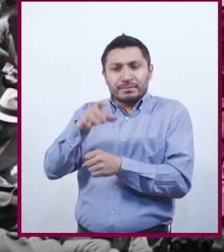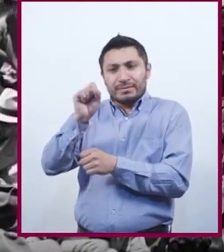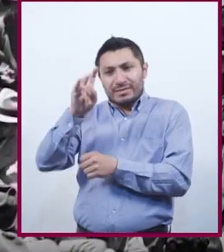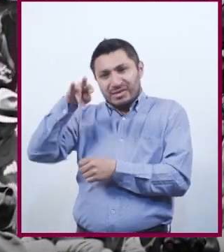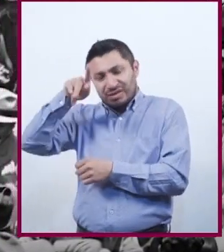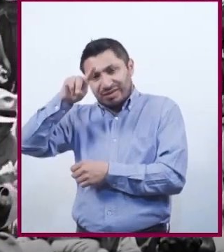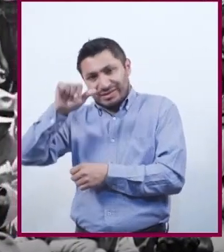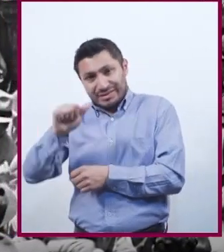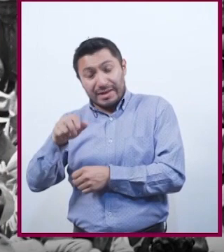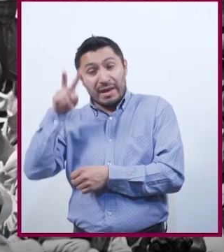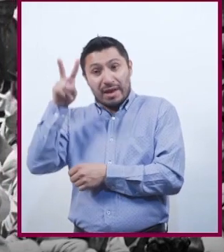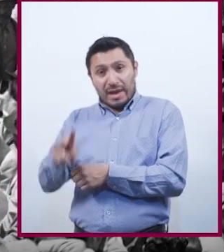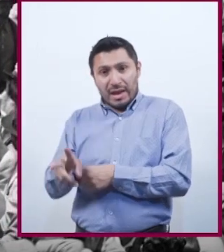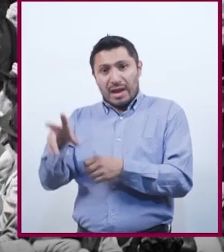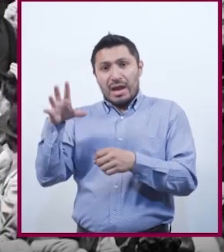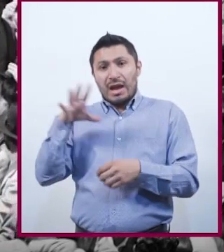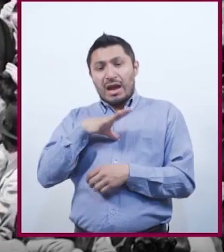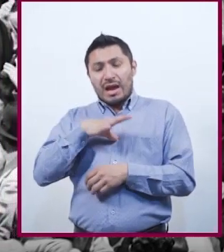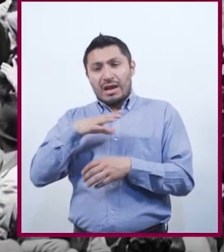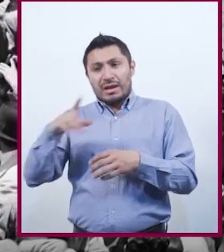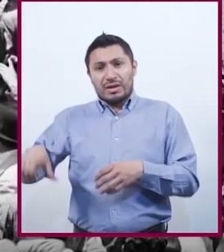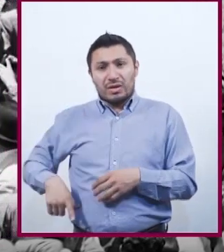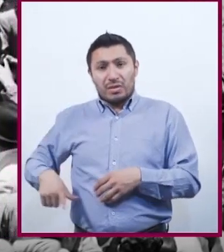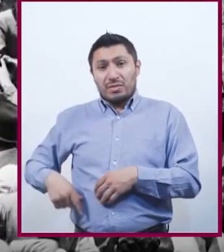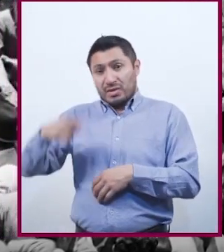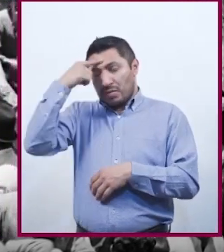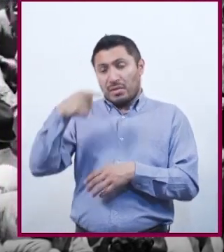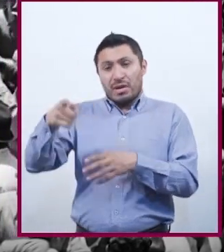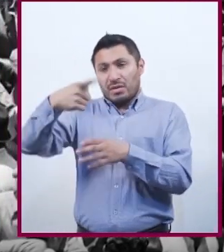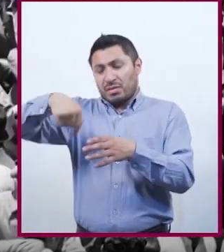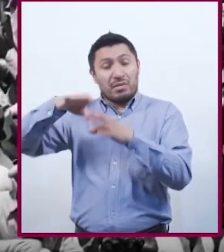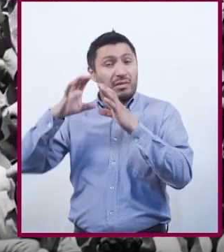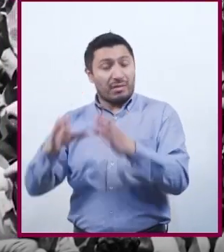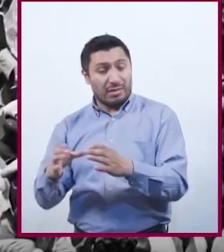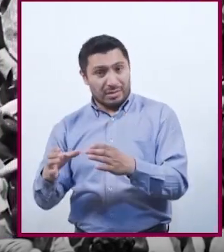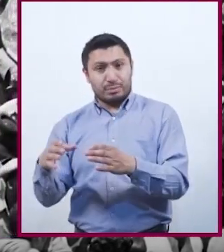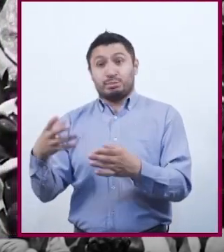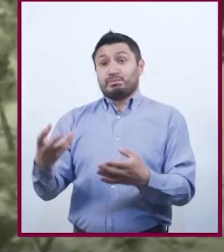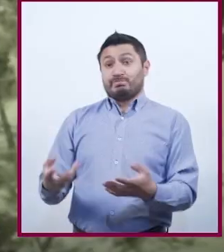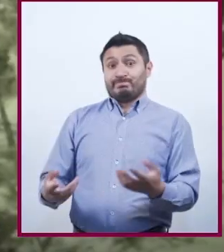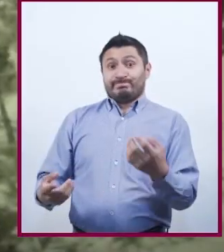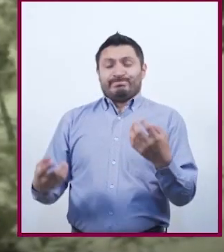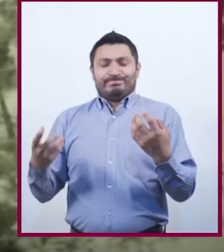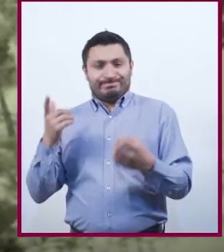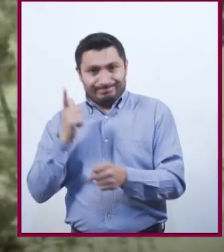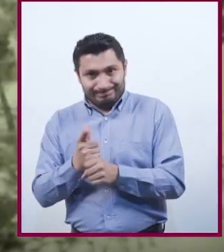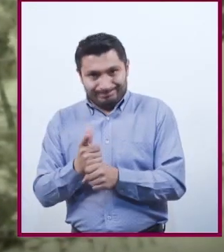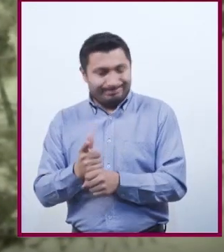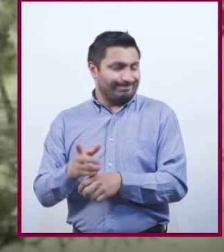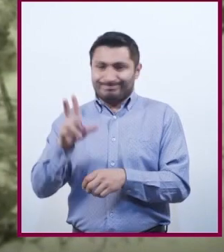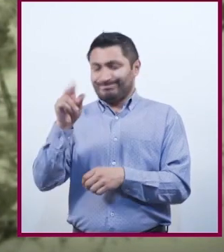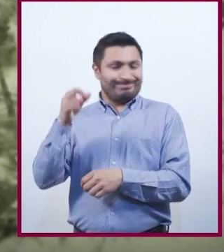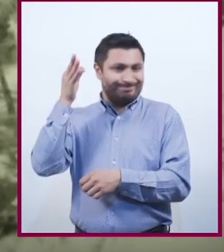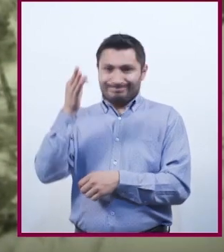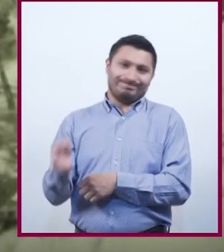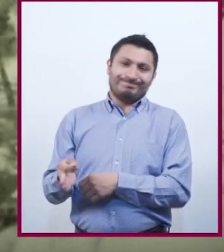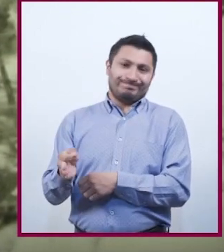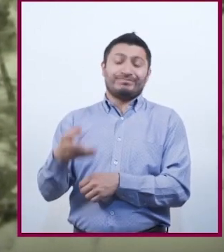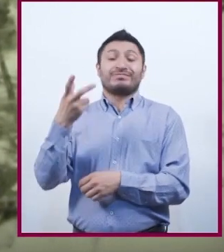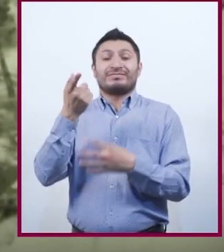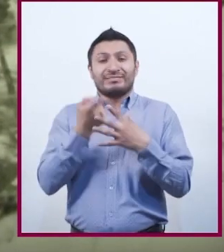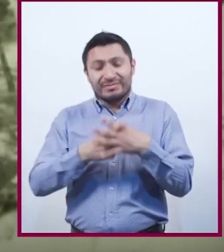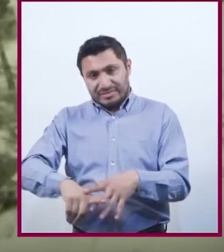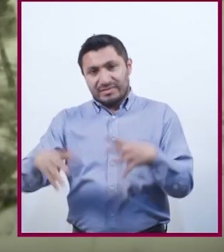percatan de que los sionistas, en realidad, estaban formando un estado para ellos solos. Las tensiones crecieron y es así